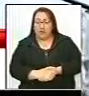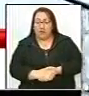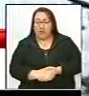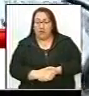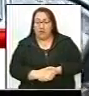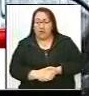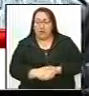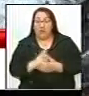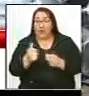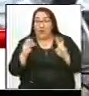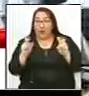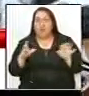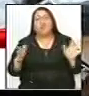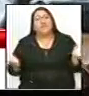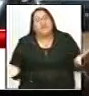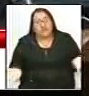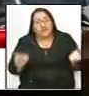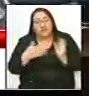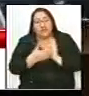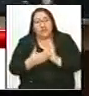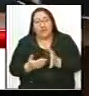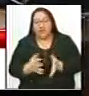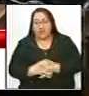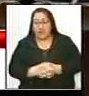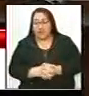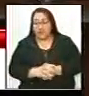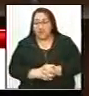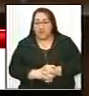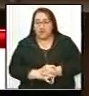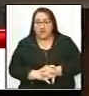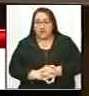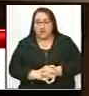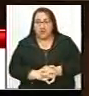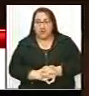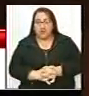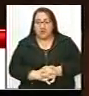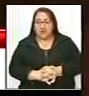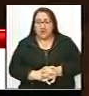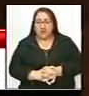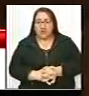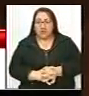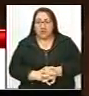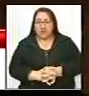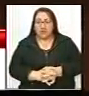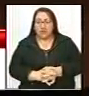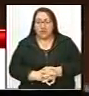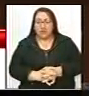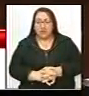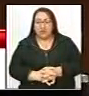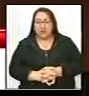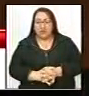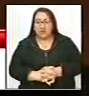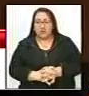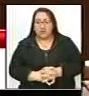Ese es otro tema que también tenemos que contemplarlo. O sea, ahí ya tiene que haber el compromiso del gobierno regional.